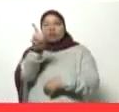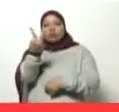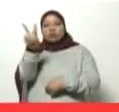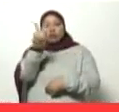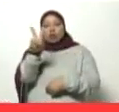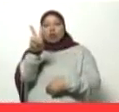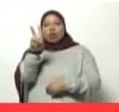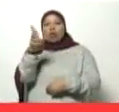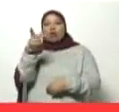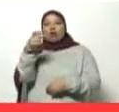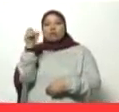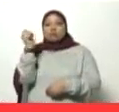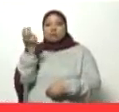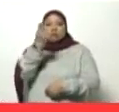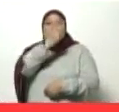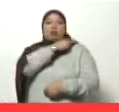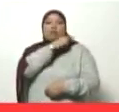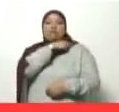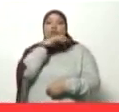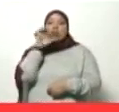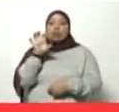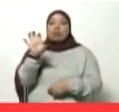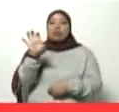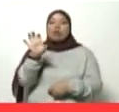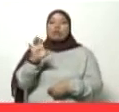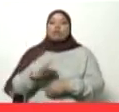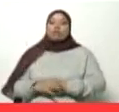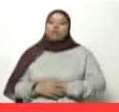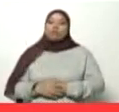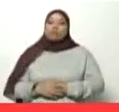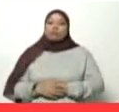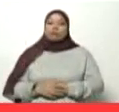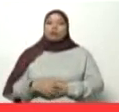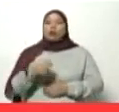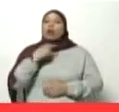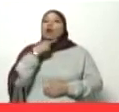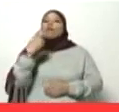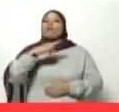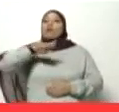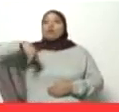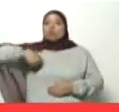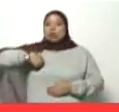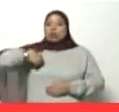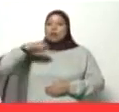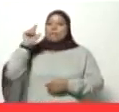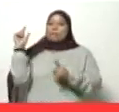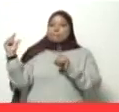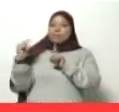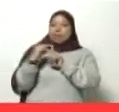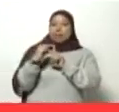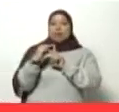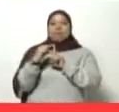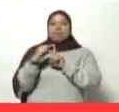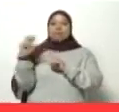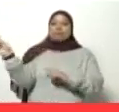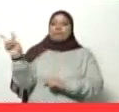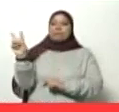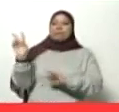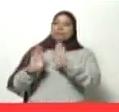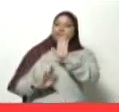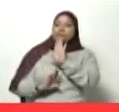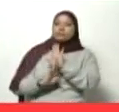la cumbre de jefes de Estado sobre el clima. Y ahí llevará la voz de nuestra palabra, ¿ves? Por algo